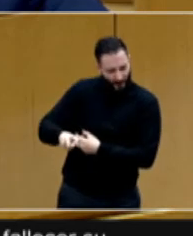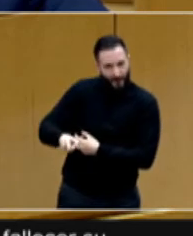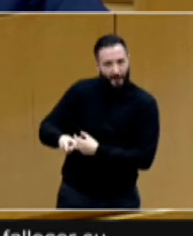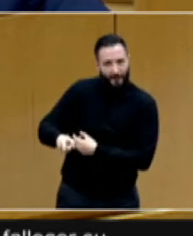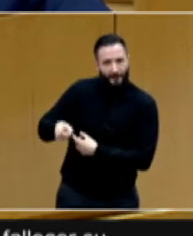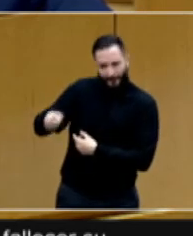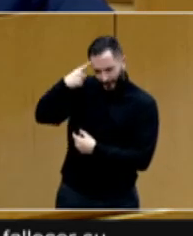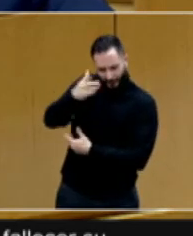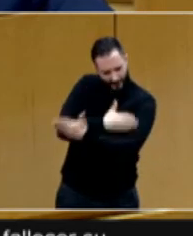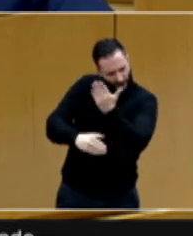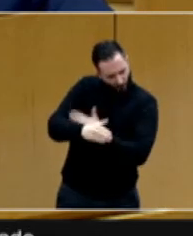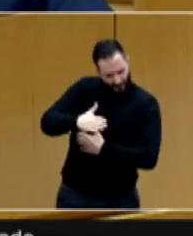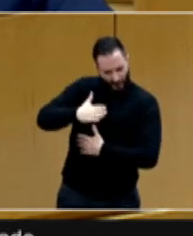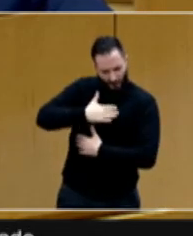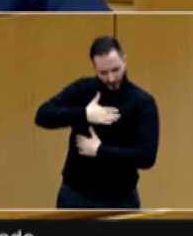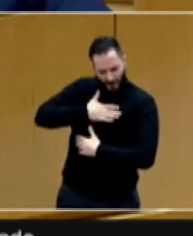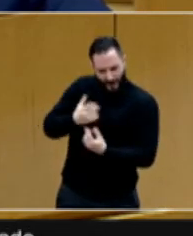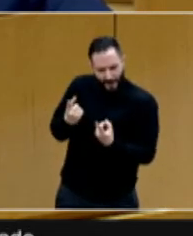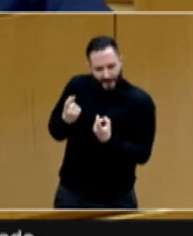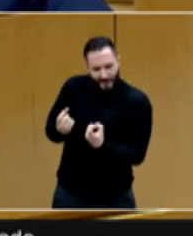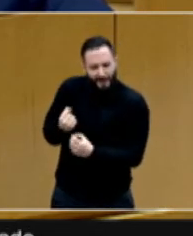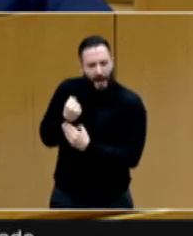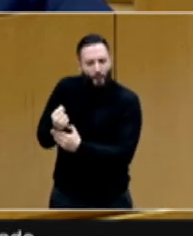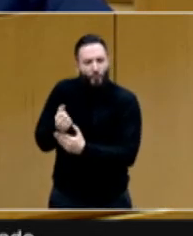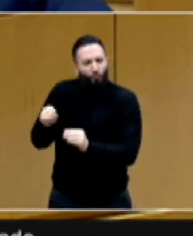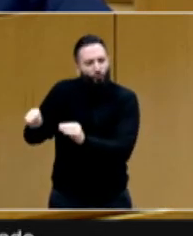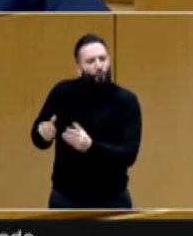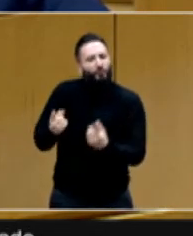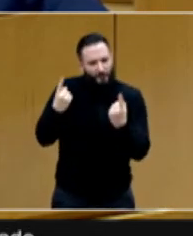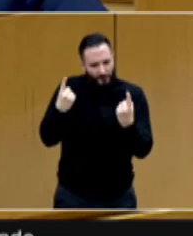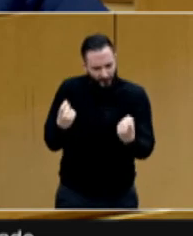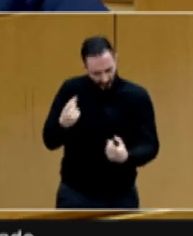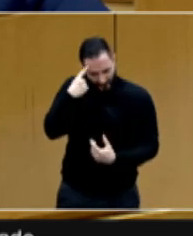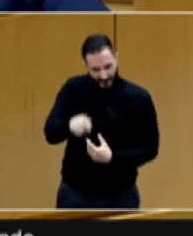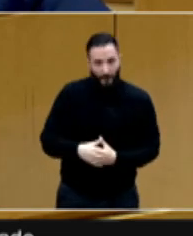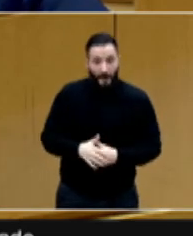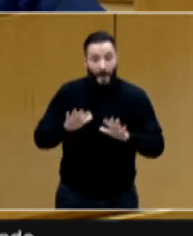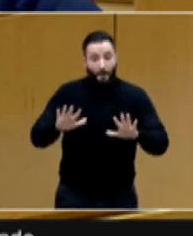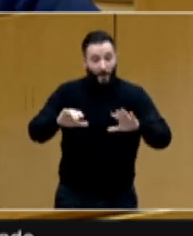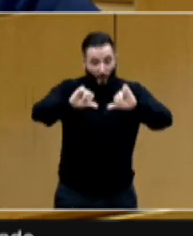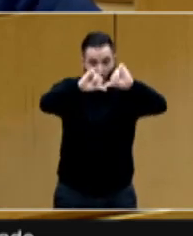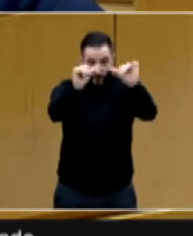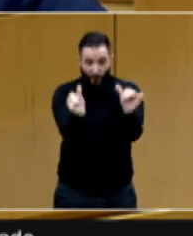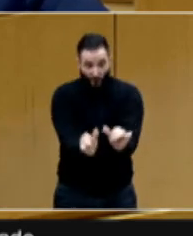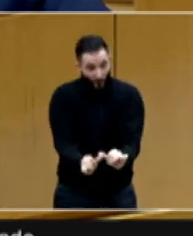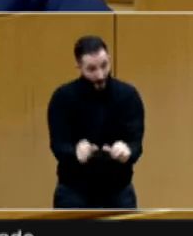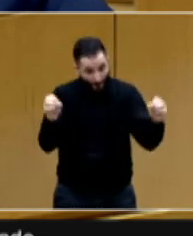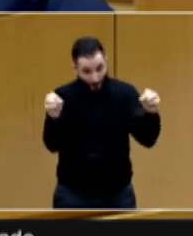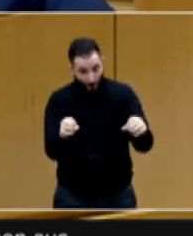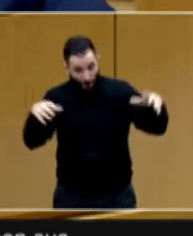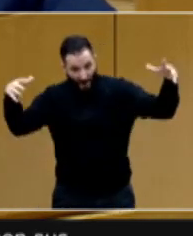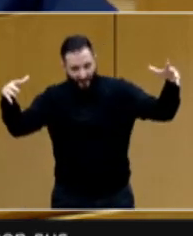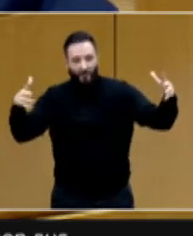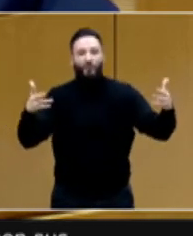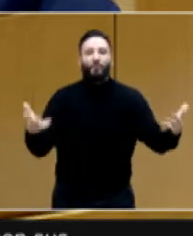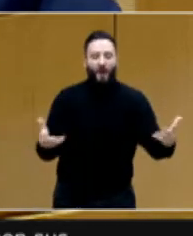discapacidad que tiene y de cuáles son sus necesidades de apoyo pero la fórmula mágica sin ser mágica lo que hay que hacer es